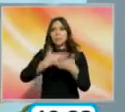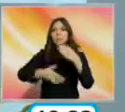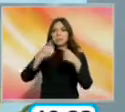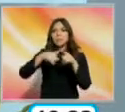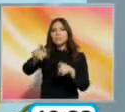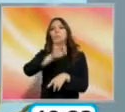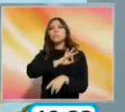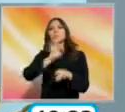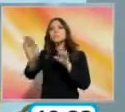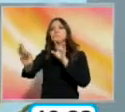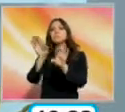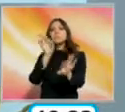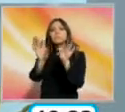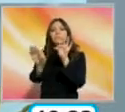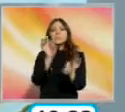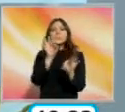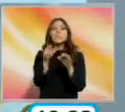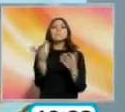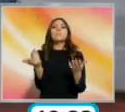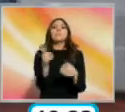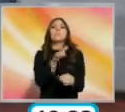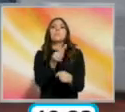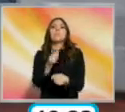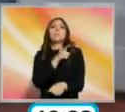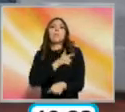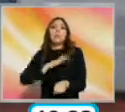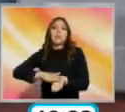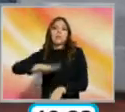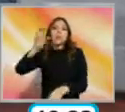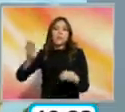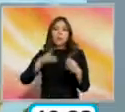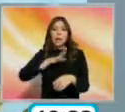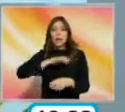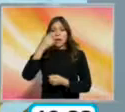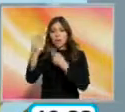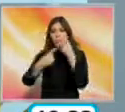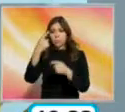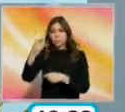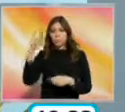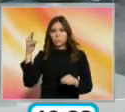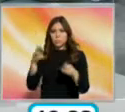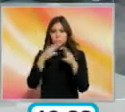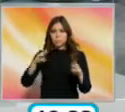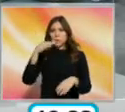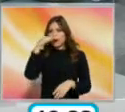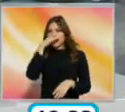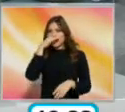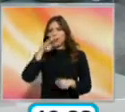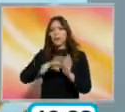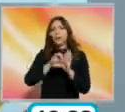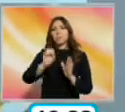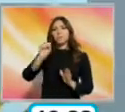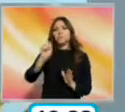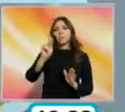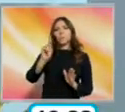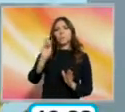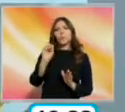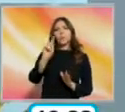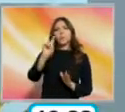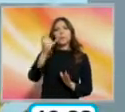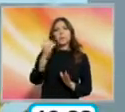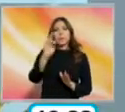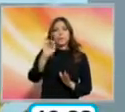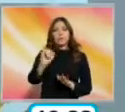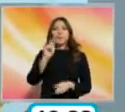que ustedes puedan seleccionar dependiendo de lo que más les guste. Hay servicios gratuitos, por ejemplo. Spotify, que es un servicio de música, tiene una